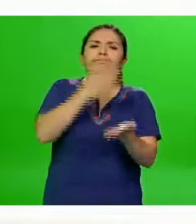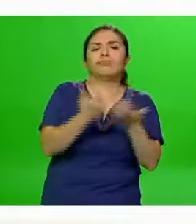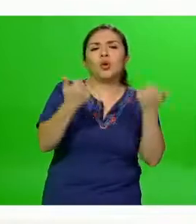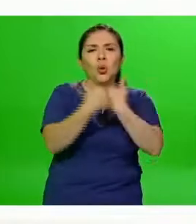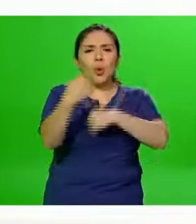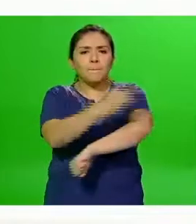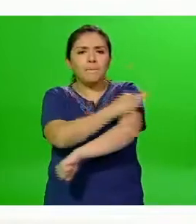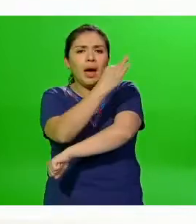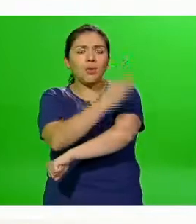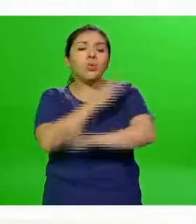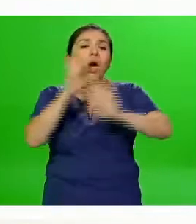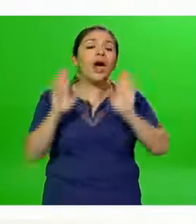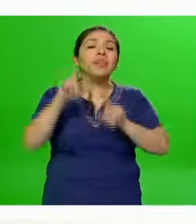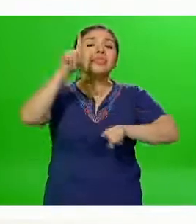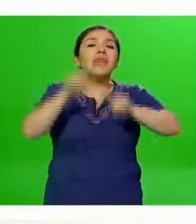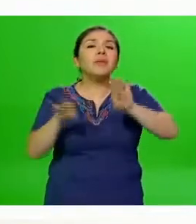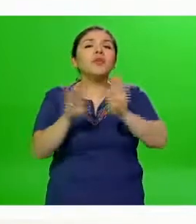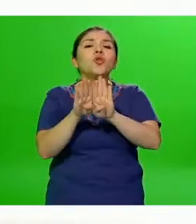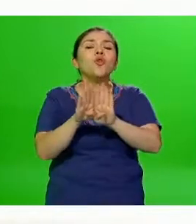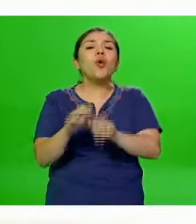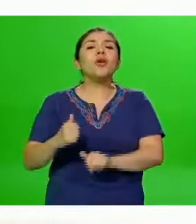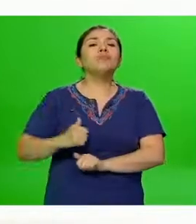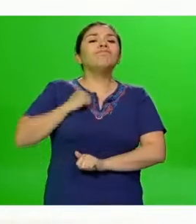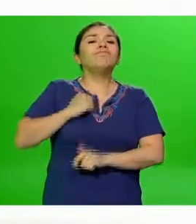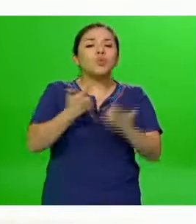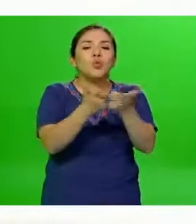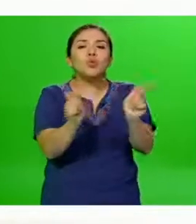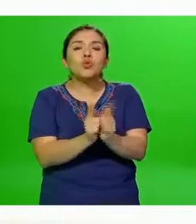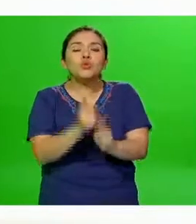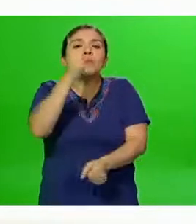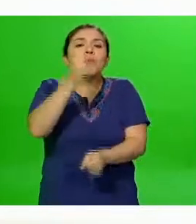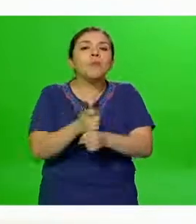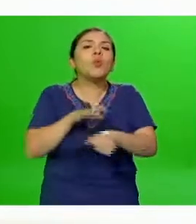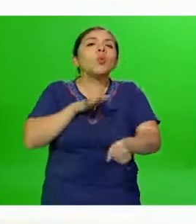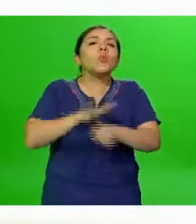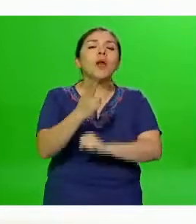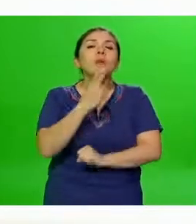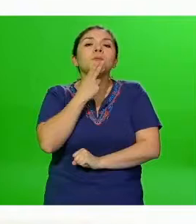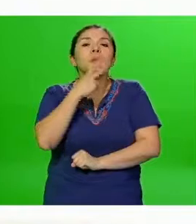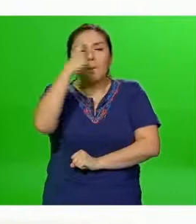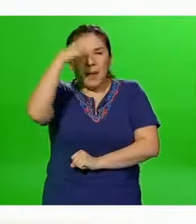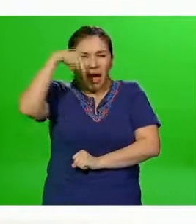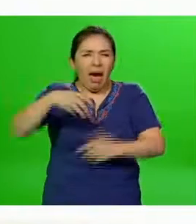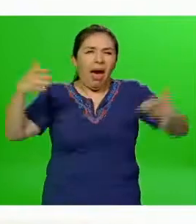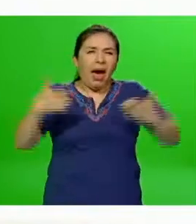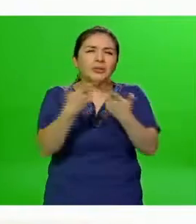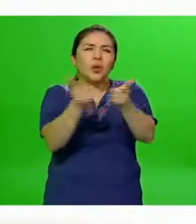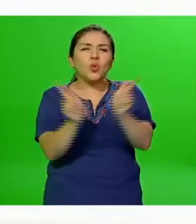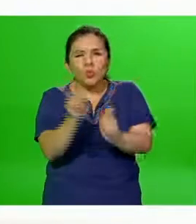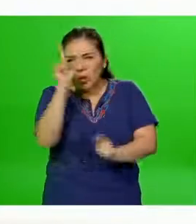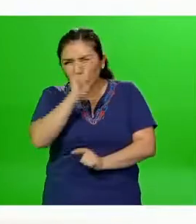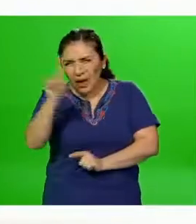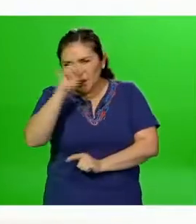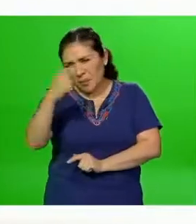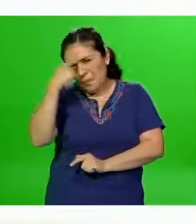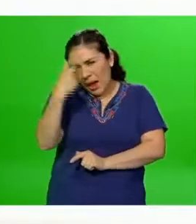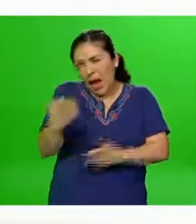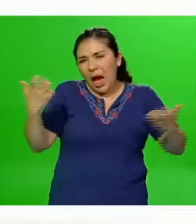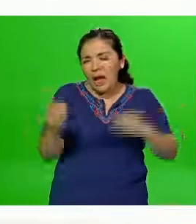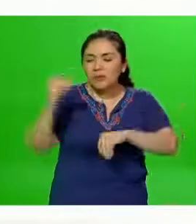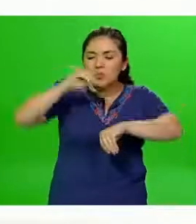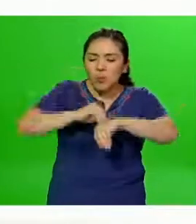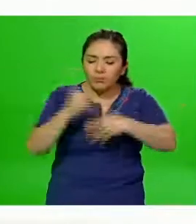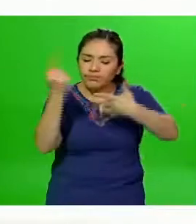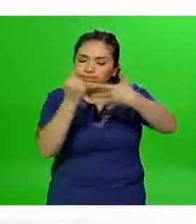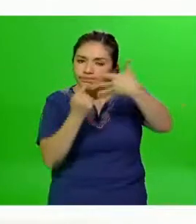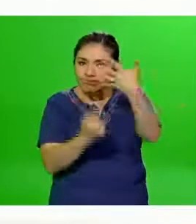obviamente, de la priorización que el Grupo Técnico Asesor de Vacunas en México recomendó al país para implementar precisamente